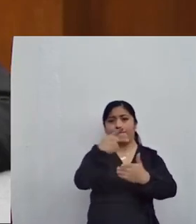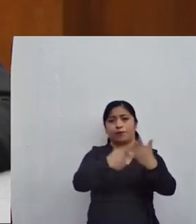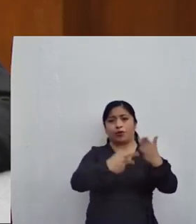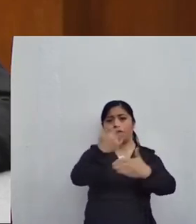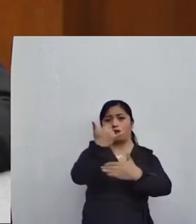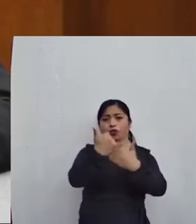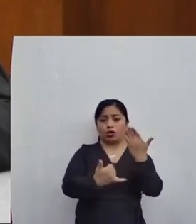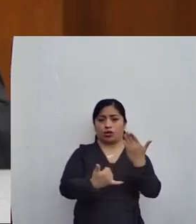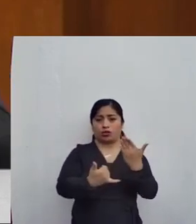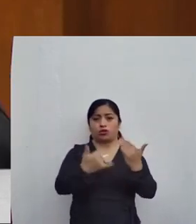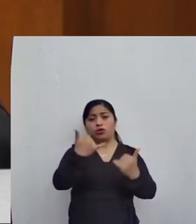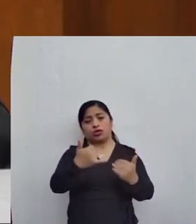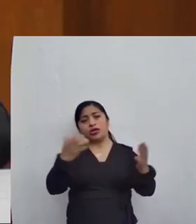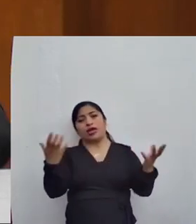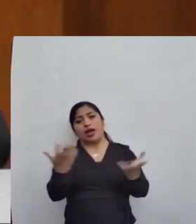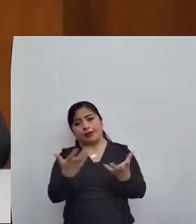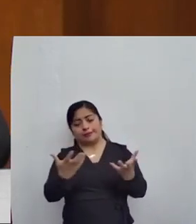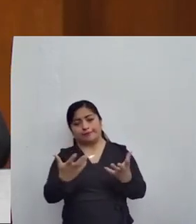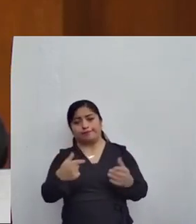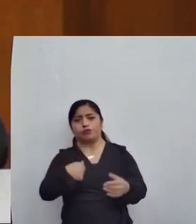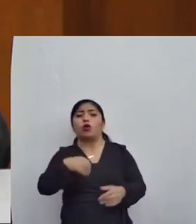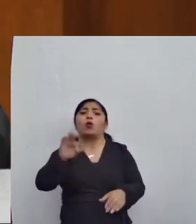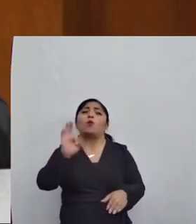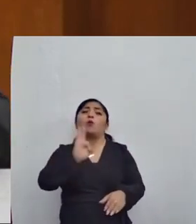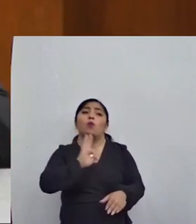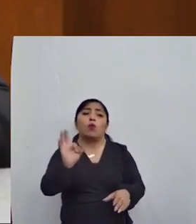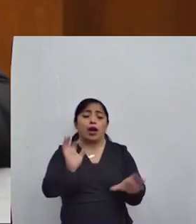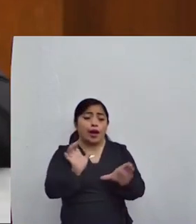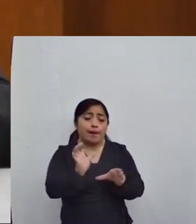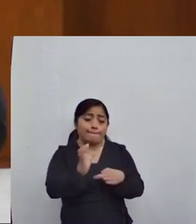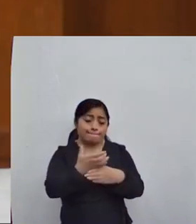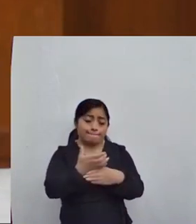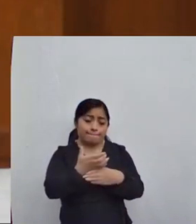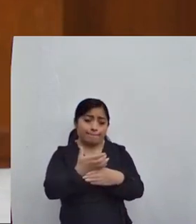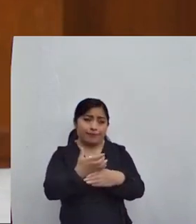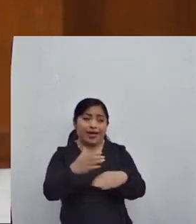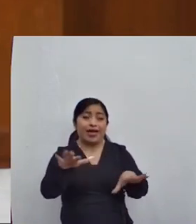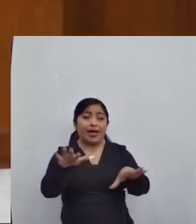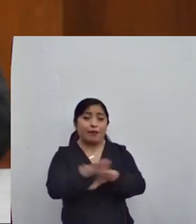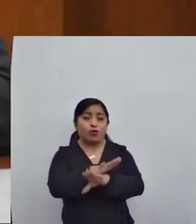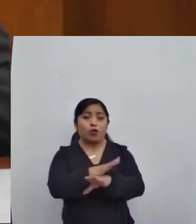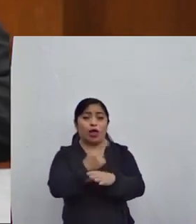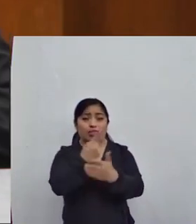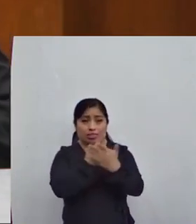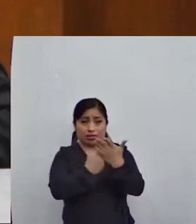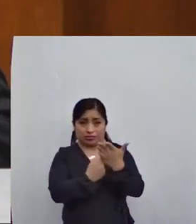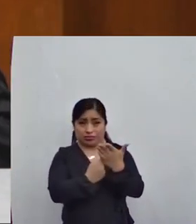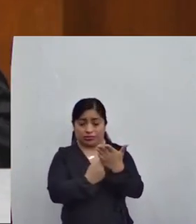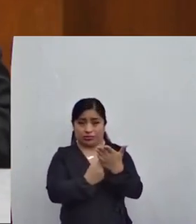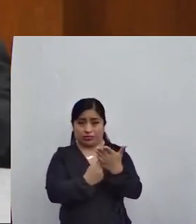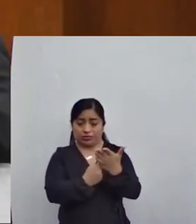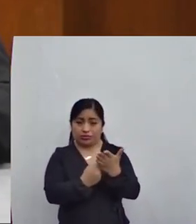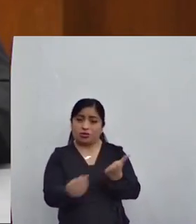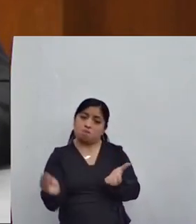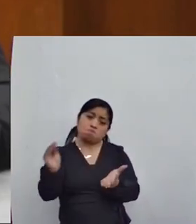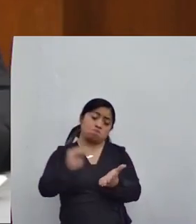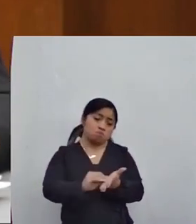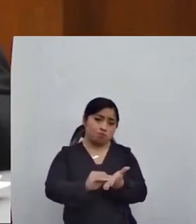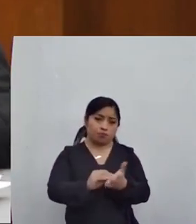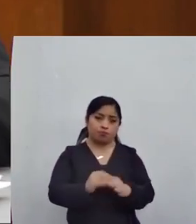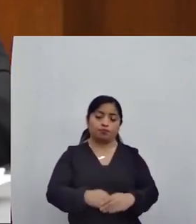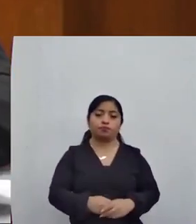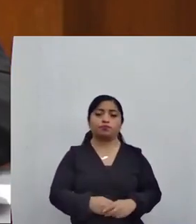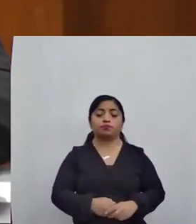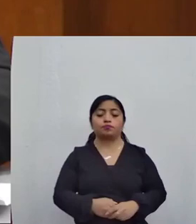yo sustituiría el término creación por el de diseño. En la propuesta que me he permitido